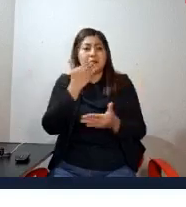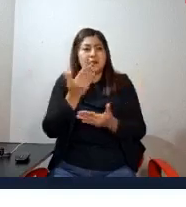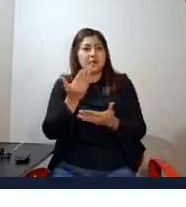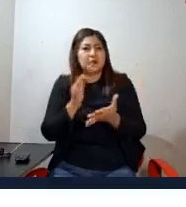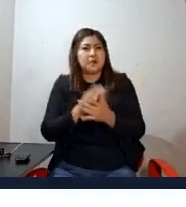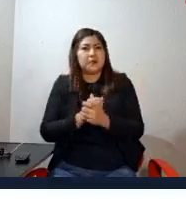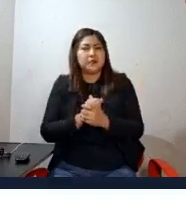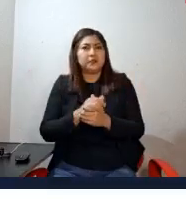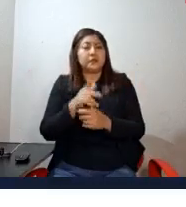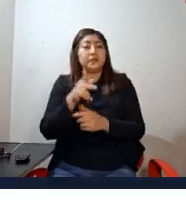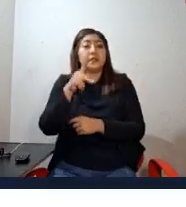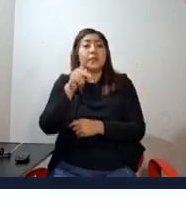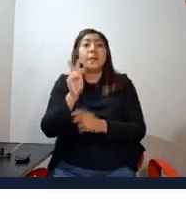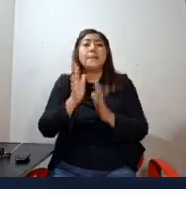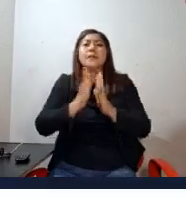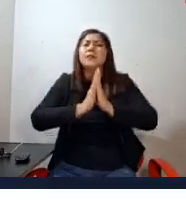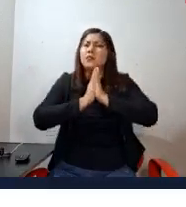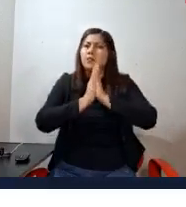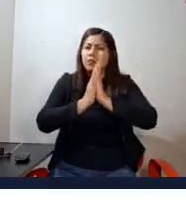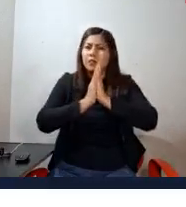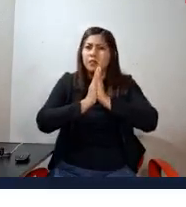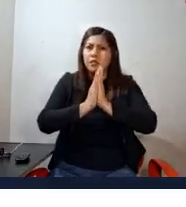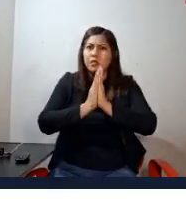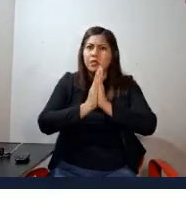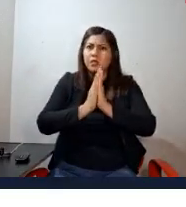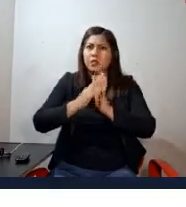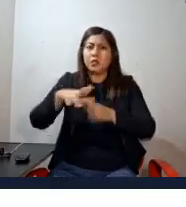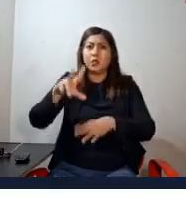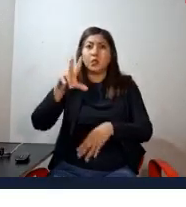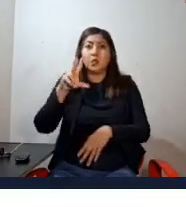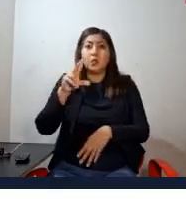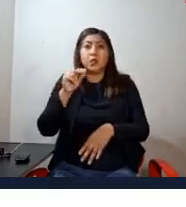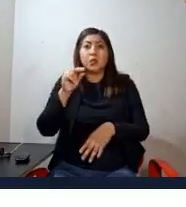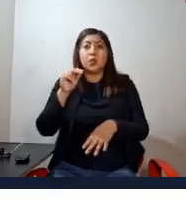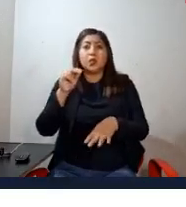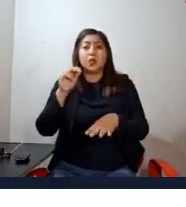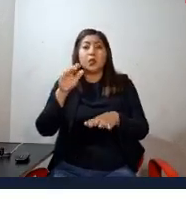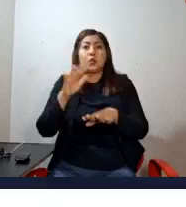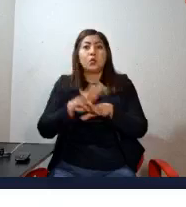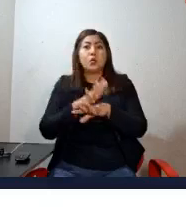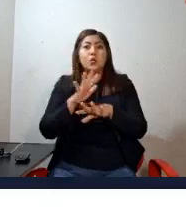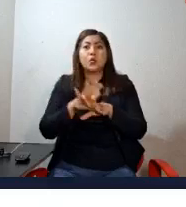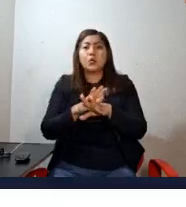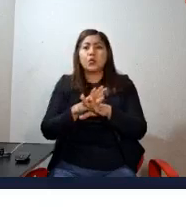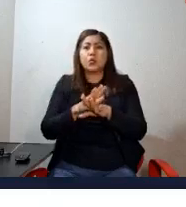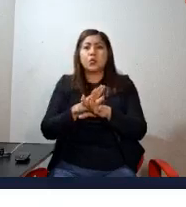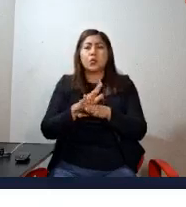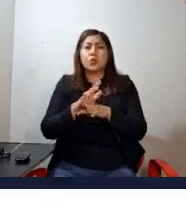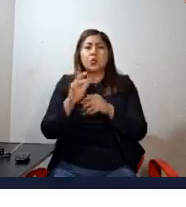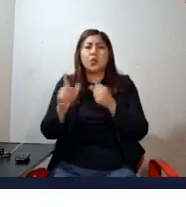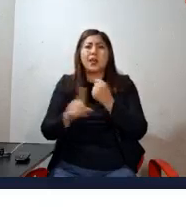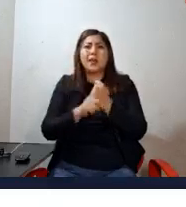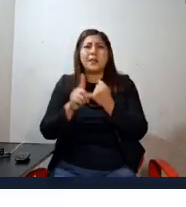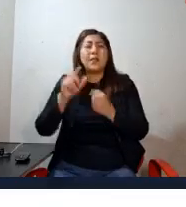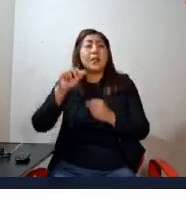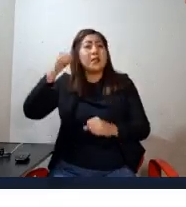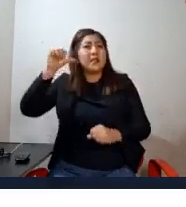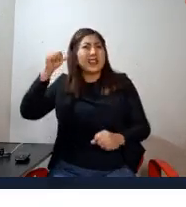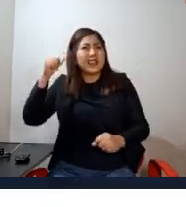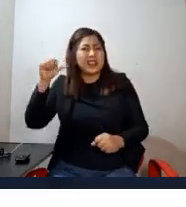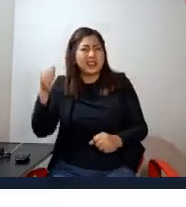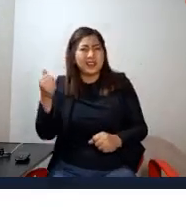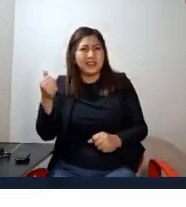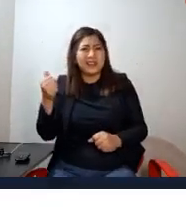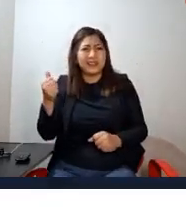que por favor no se editen. Si hay problemas con el audio, es mejor decirnos no es tan claro, lo que se está diciendo es esto,